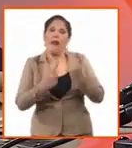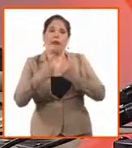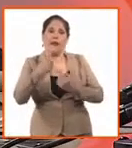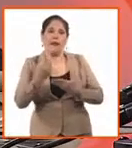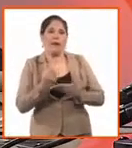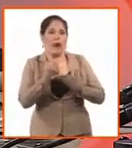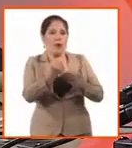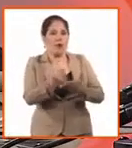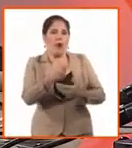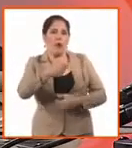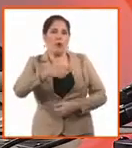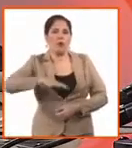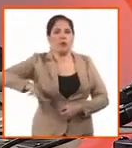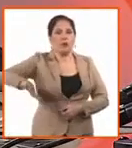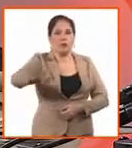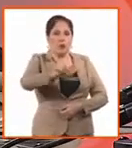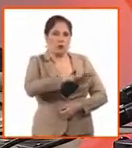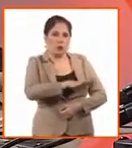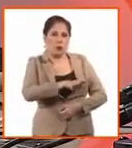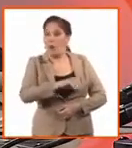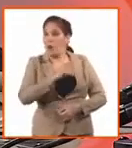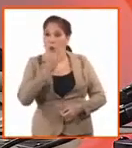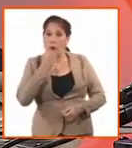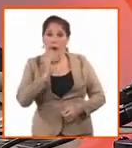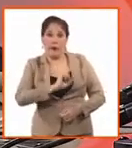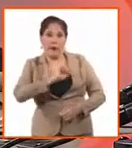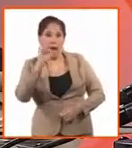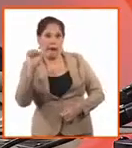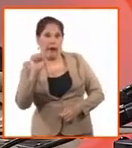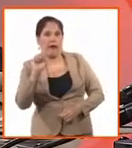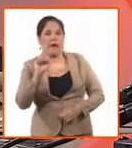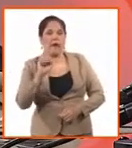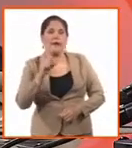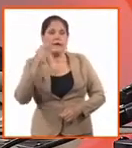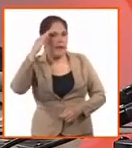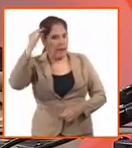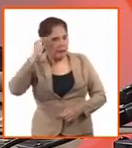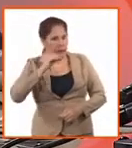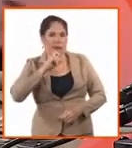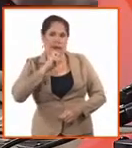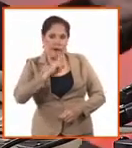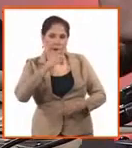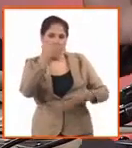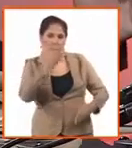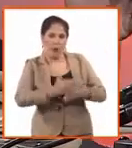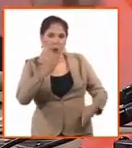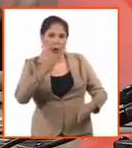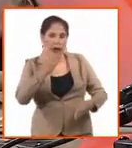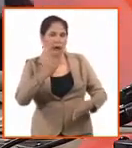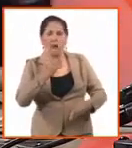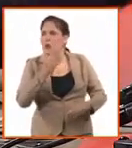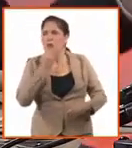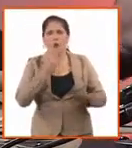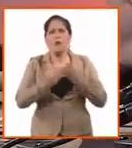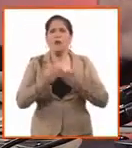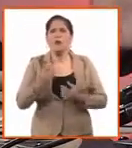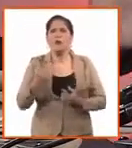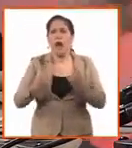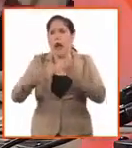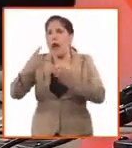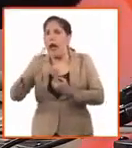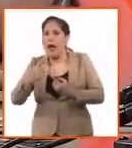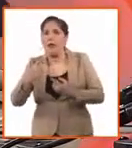esa justicia social a la que aspiramos que no es posible construir llanamente cuando hay tantas